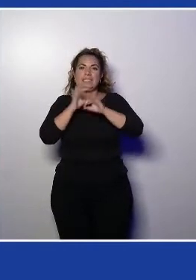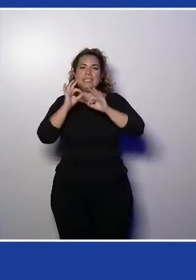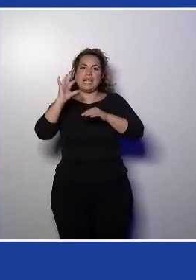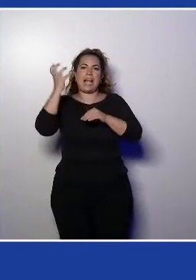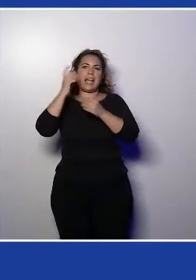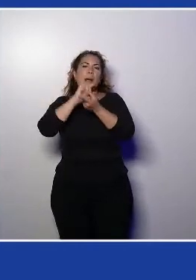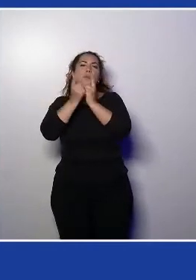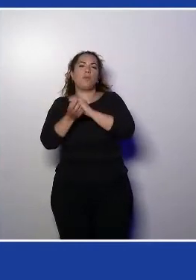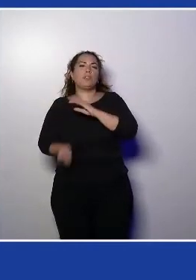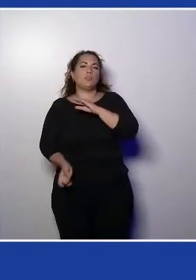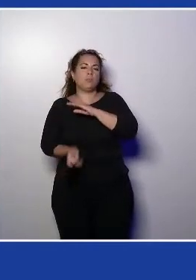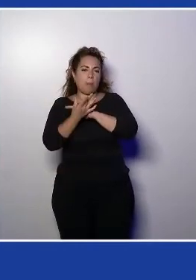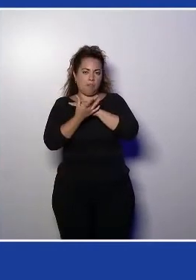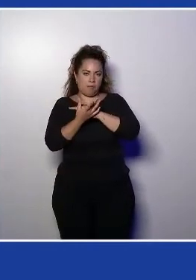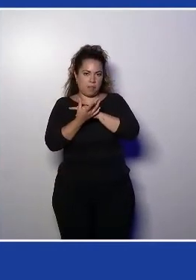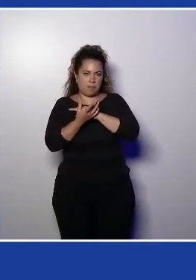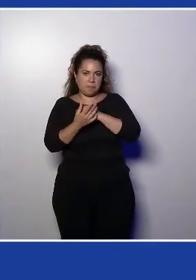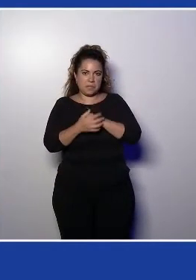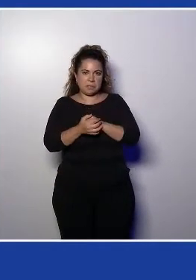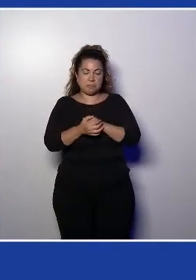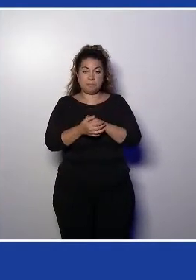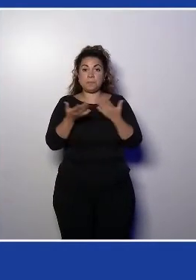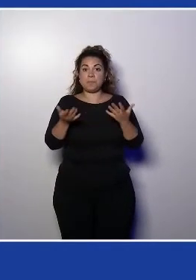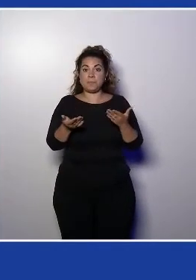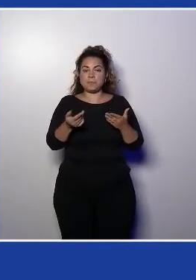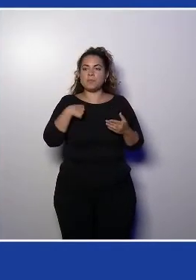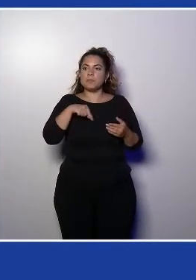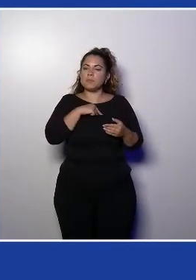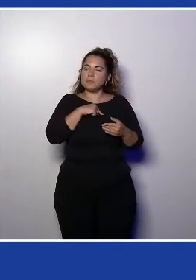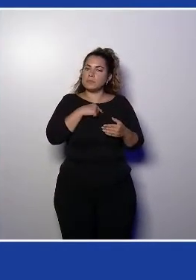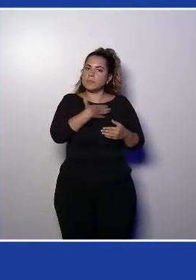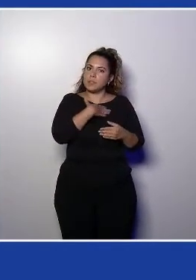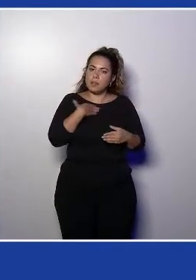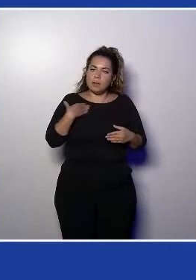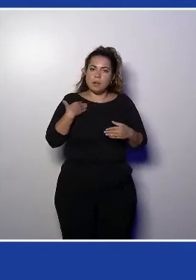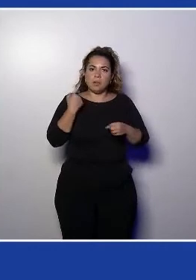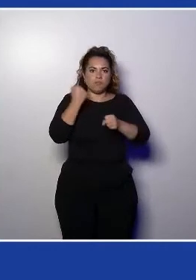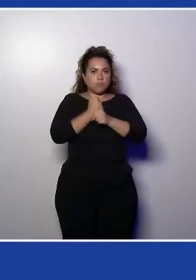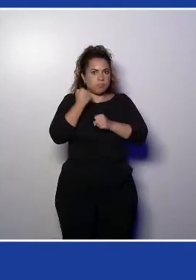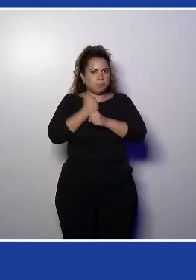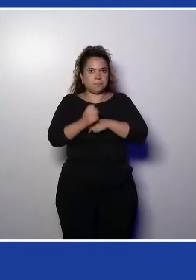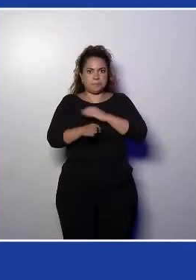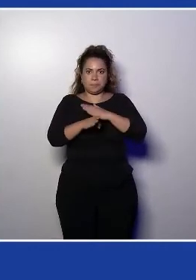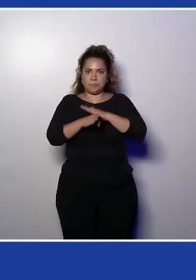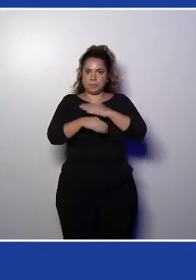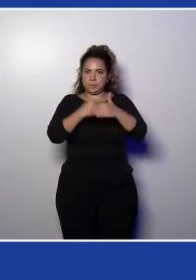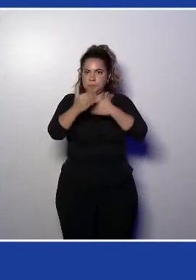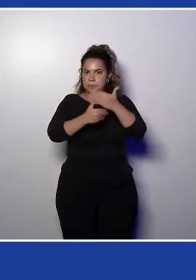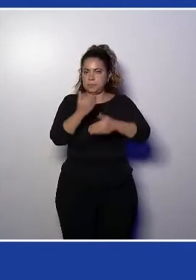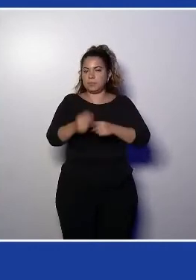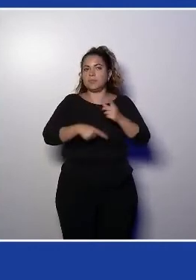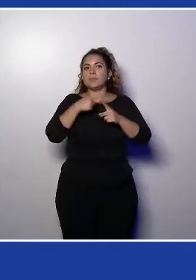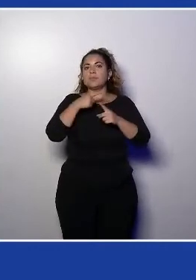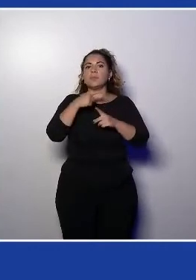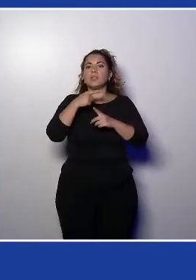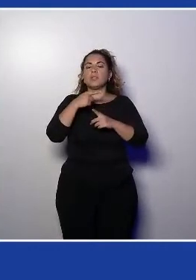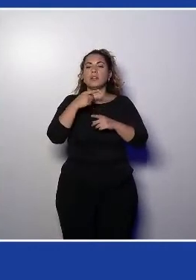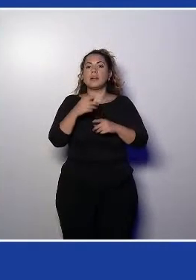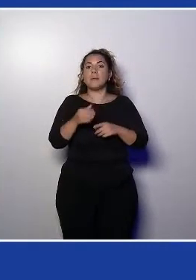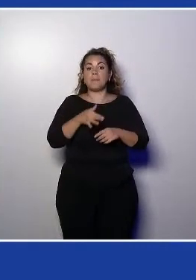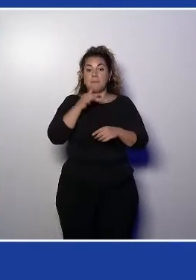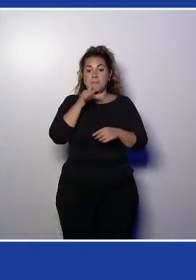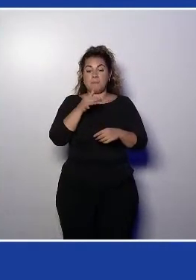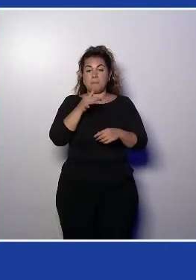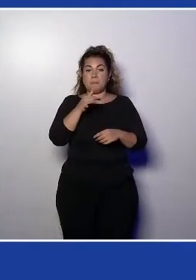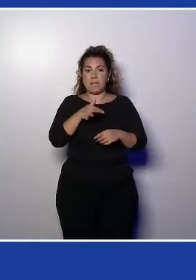Climático. Buscamos, claro, seguir trabajando en lo que hace al sistema de sustentabilidad y